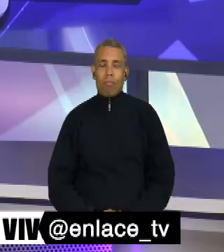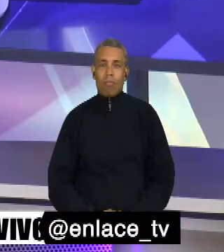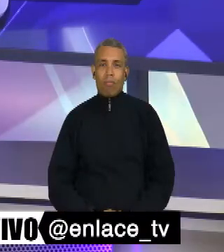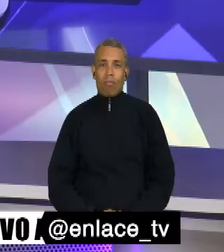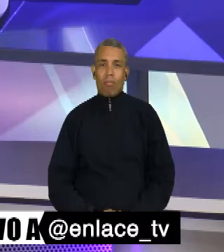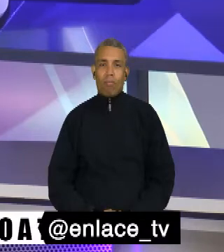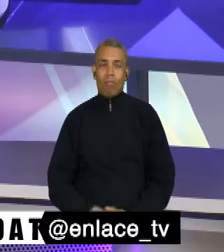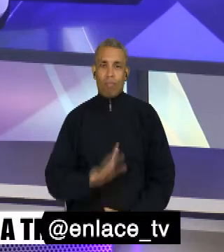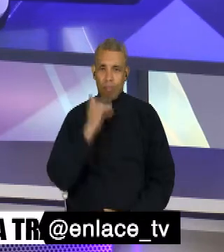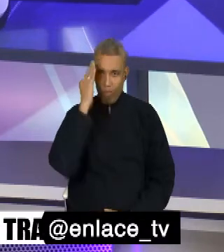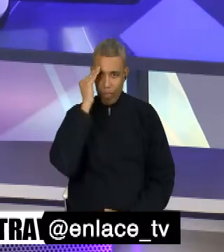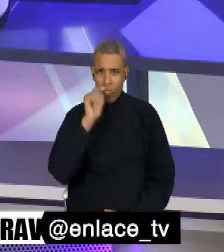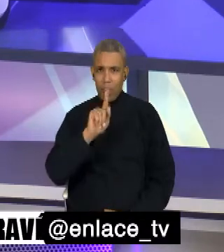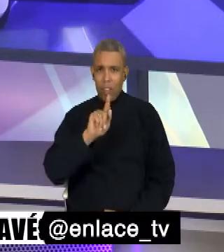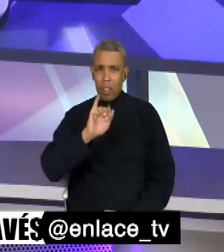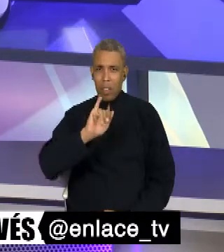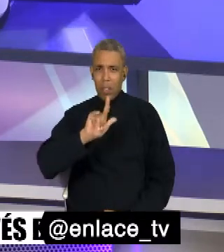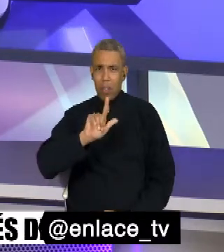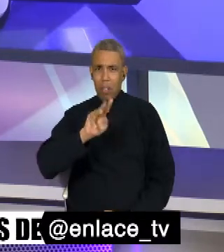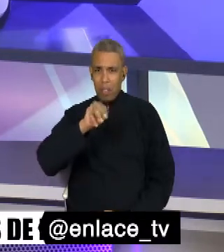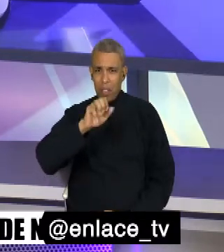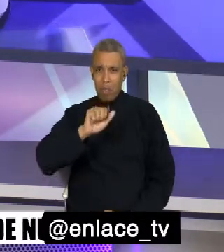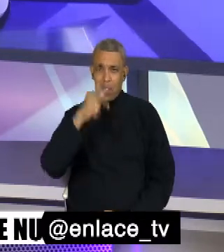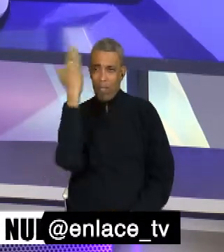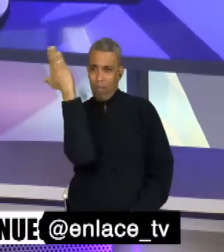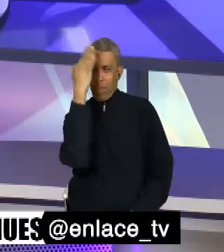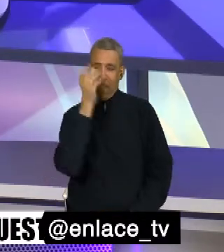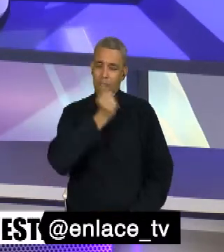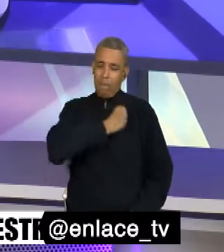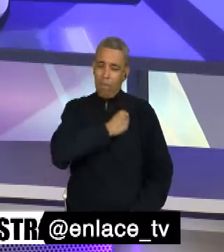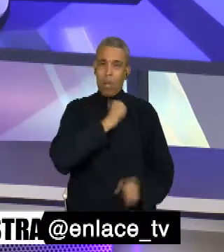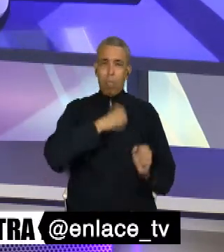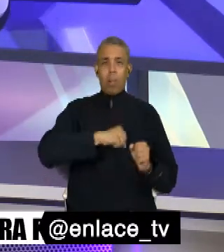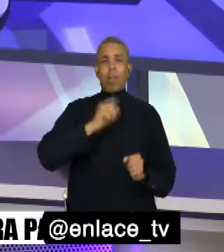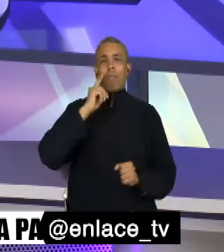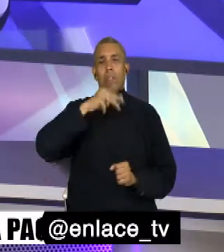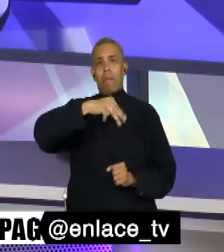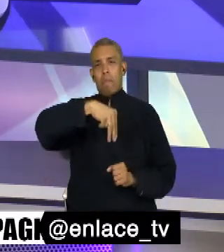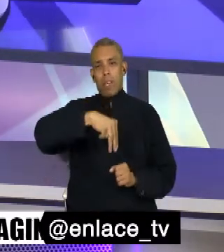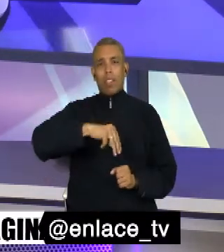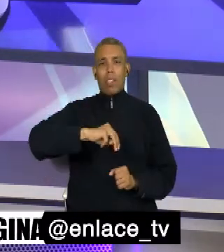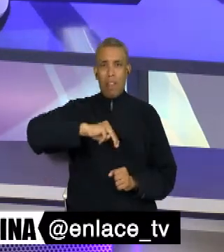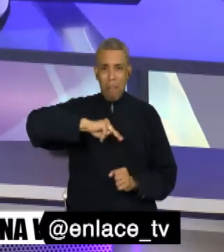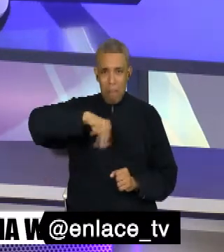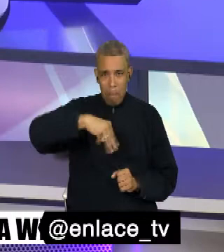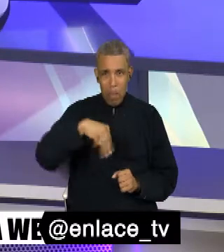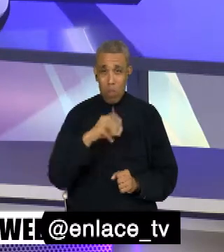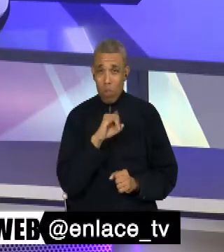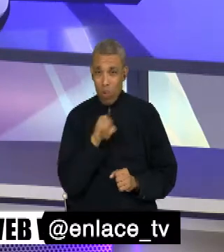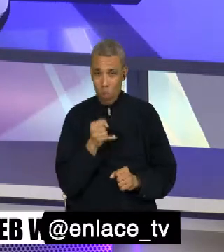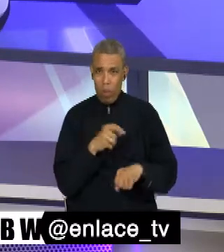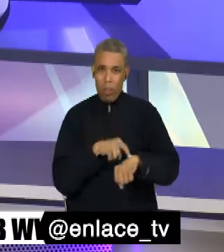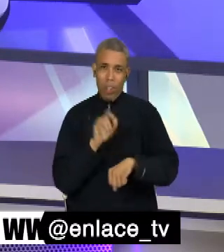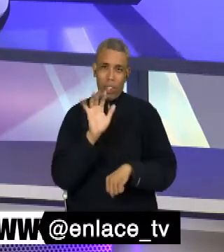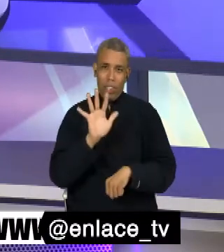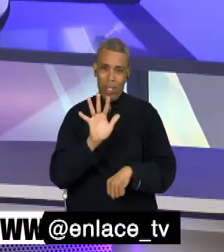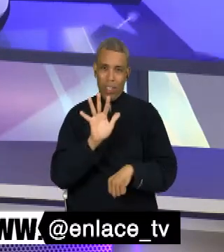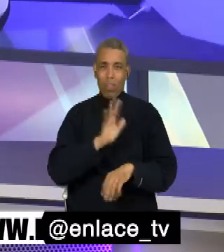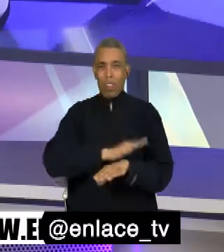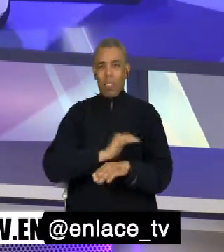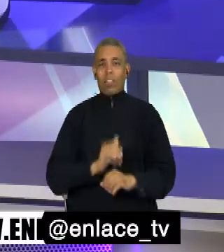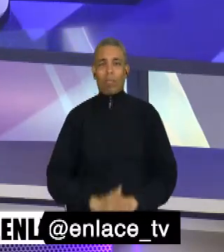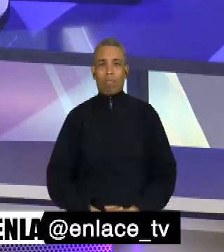Ya saben, Filmanía, martes, miércoles y jueves desde las 5 de la tarde en la programación de Enlace Televisión.